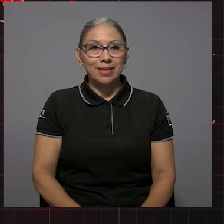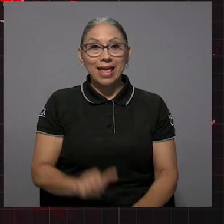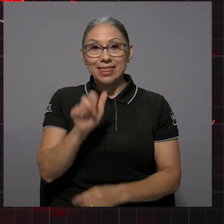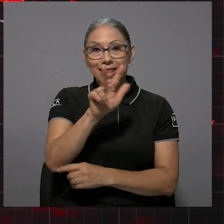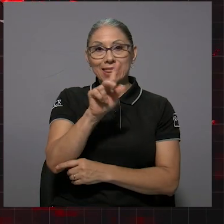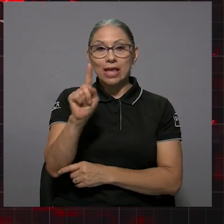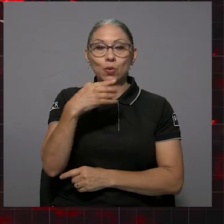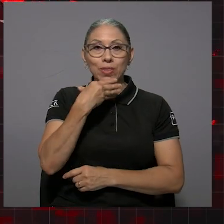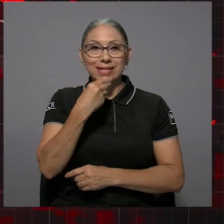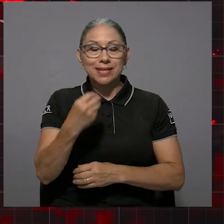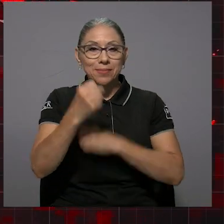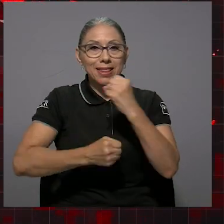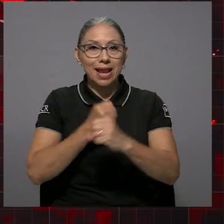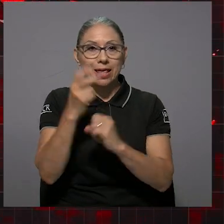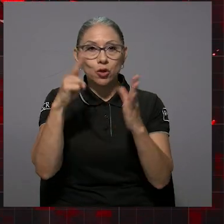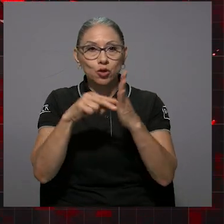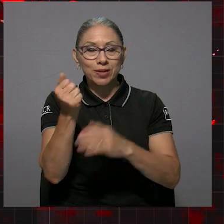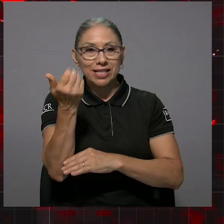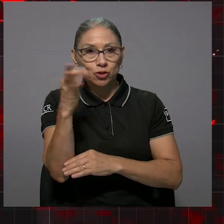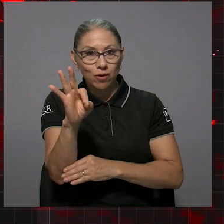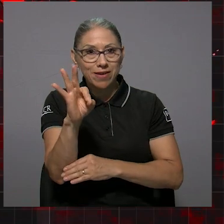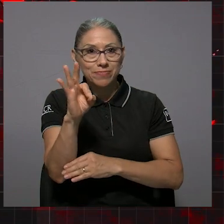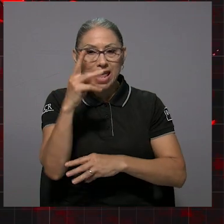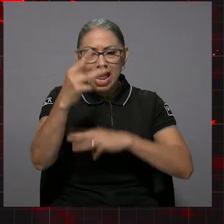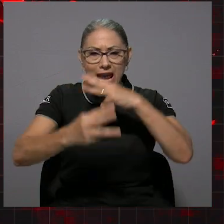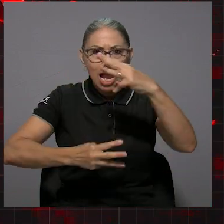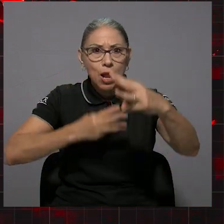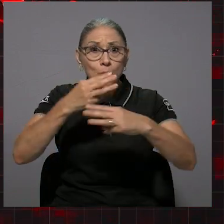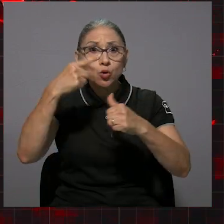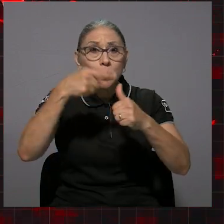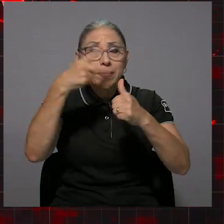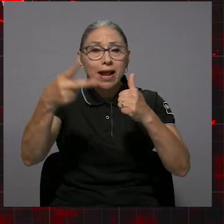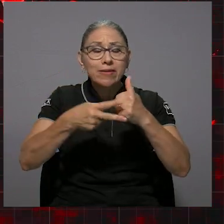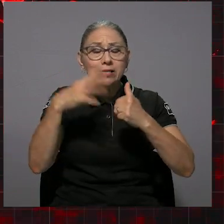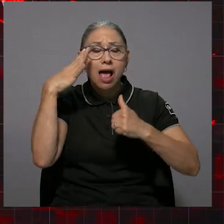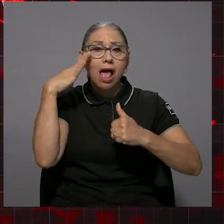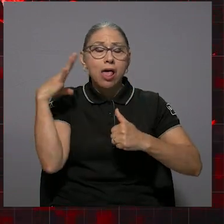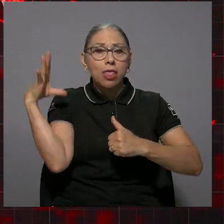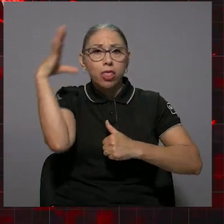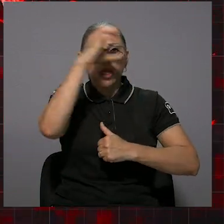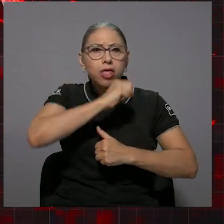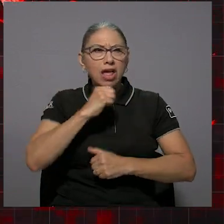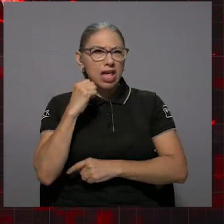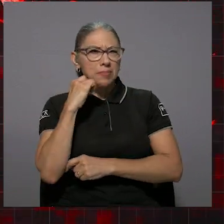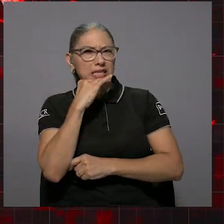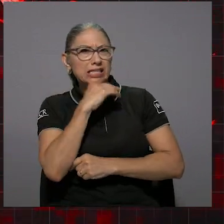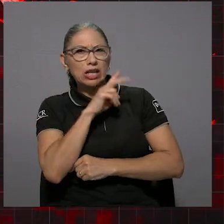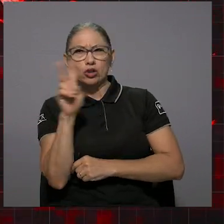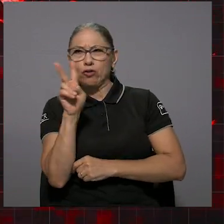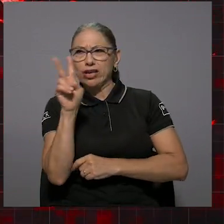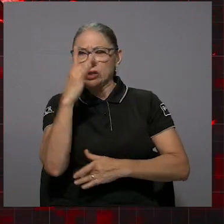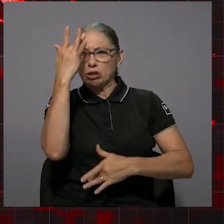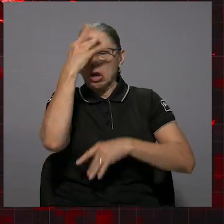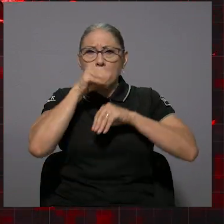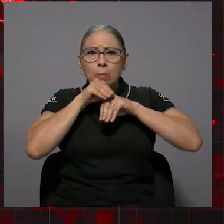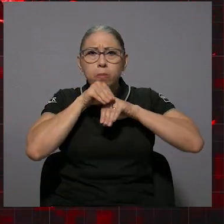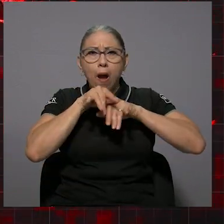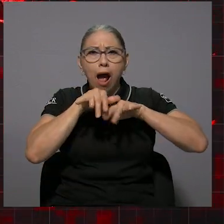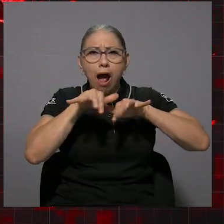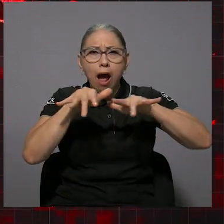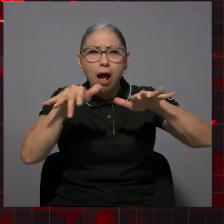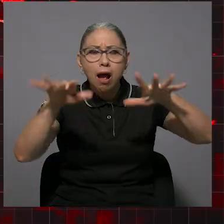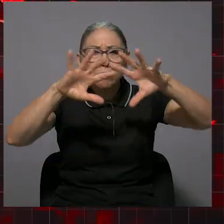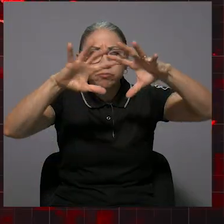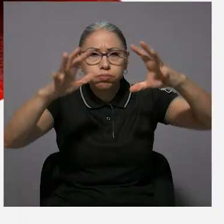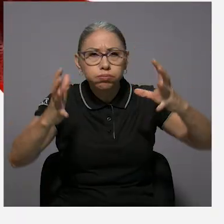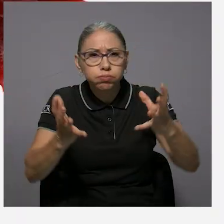El 31 de diciembre del 2019, el mundo supo por primera vez de un misterioso virus que se propagó rápidamente por todo